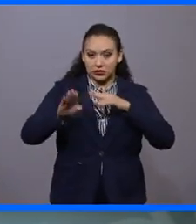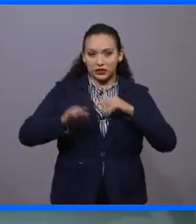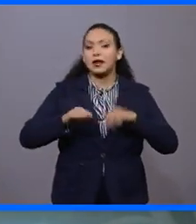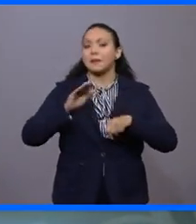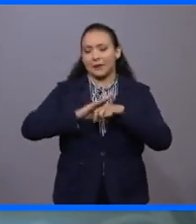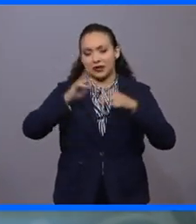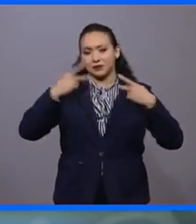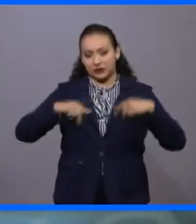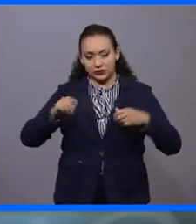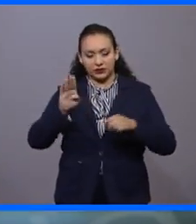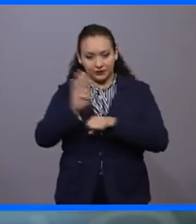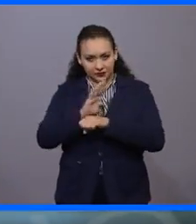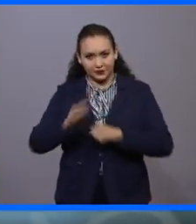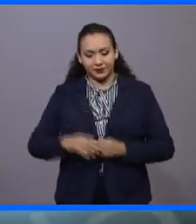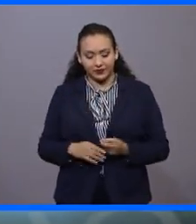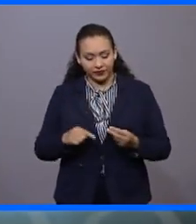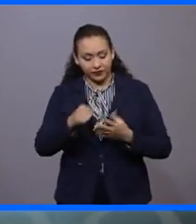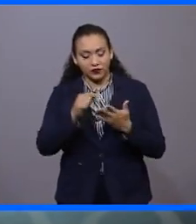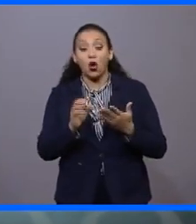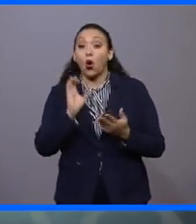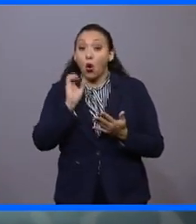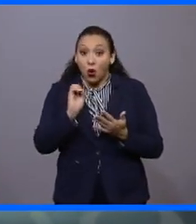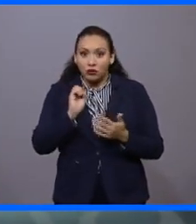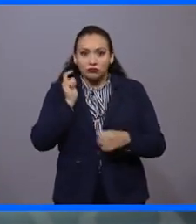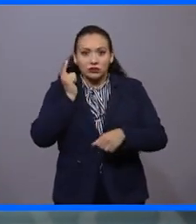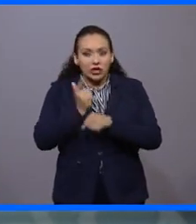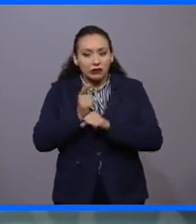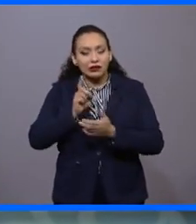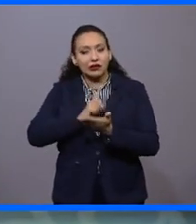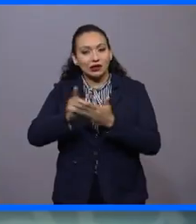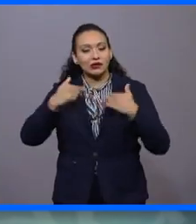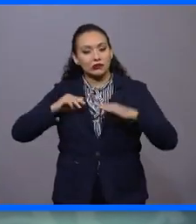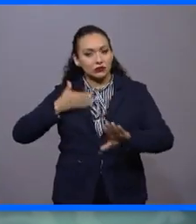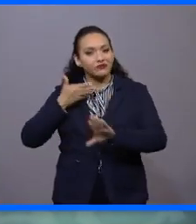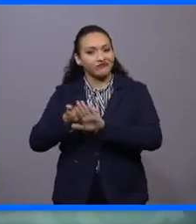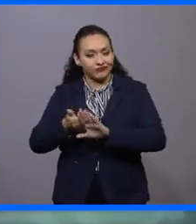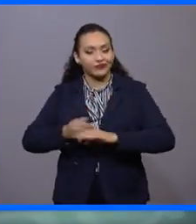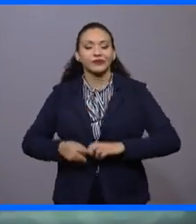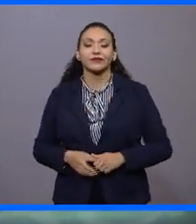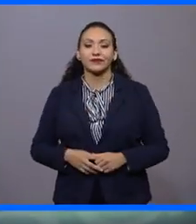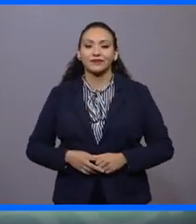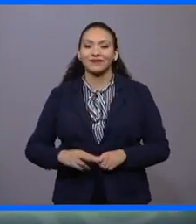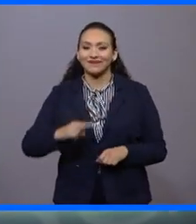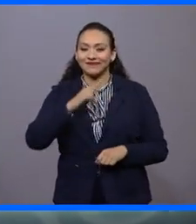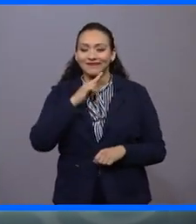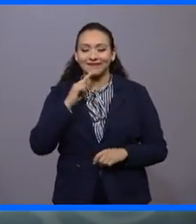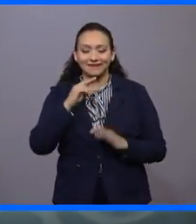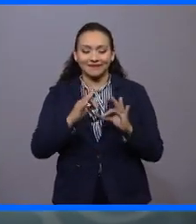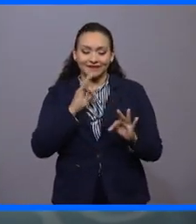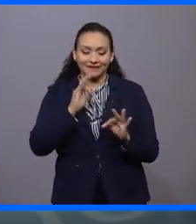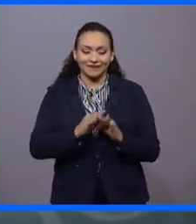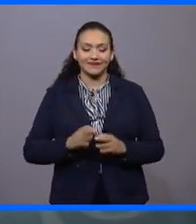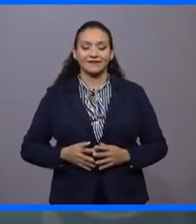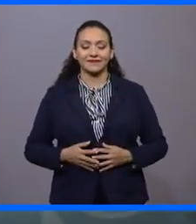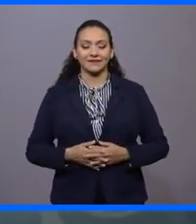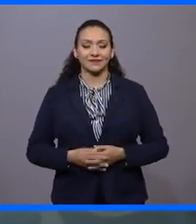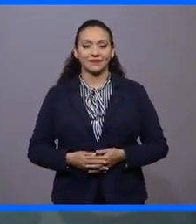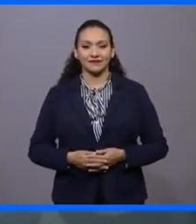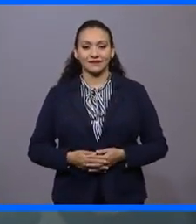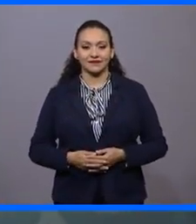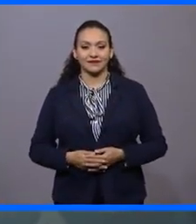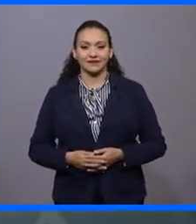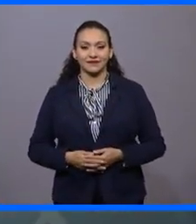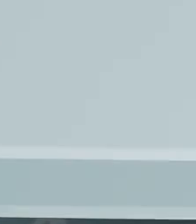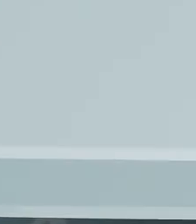otras, o bien que se adviertan posibles violaciones graves a los derechos humanos. Para el canal del Poder Judicial de la Federación, Jesús